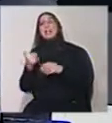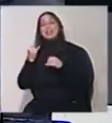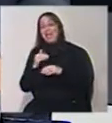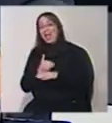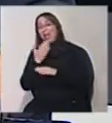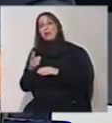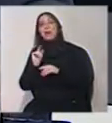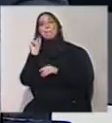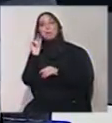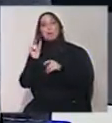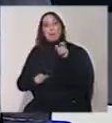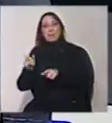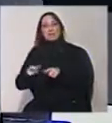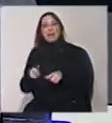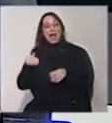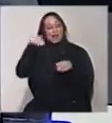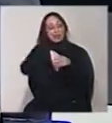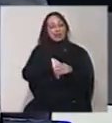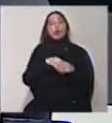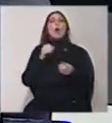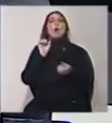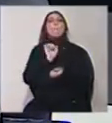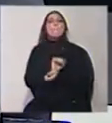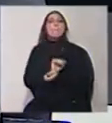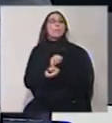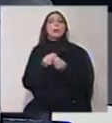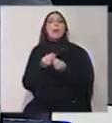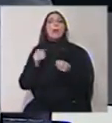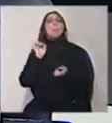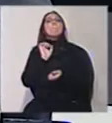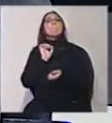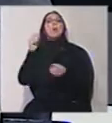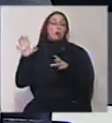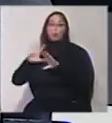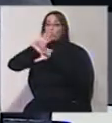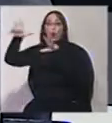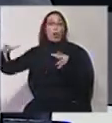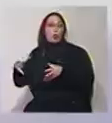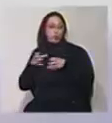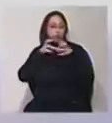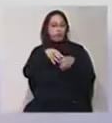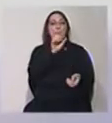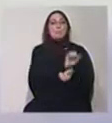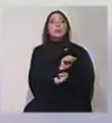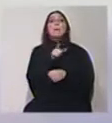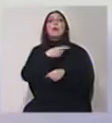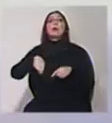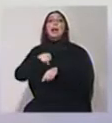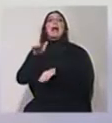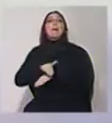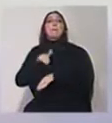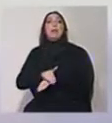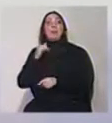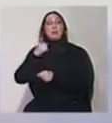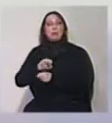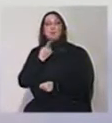vivan poca gente y adentro mucha gente, métanlos presos a todos, pero háganse responsables de la decisión política. Claro. Porque